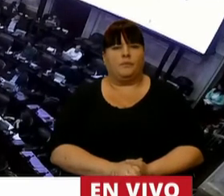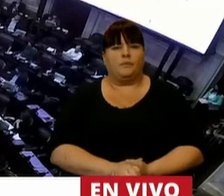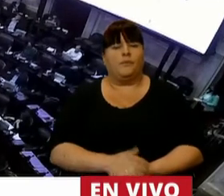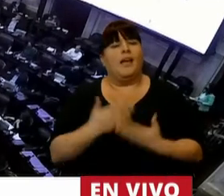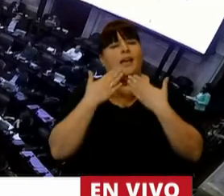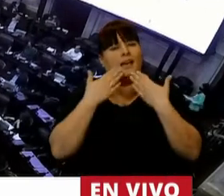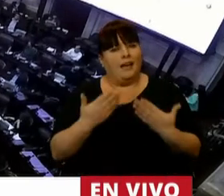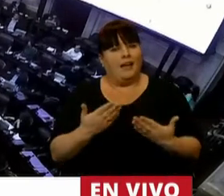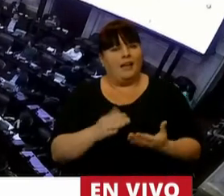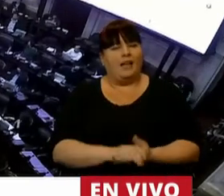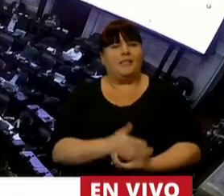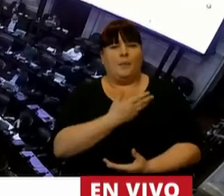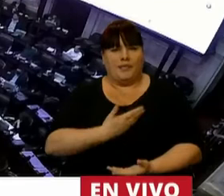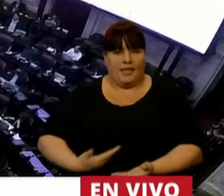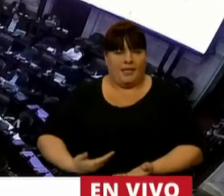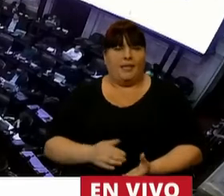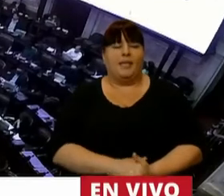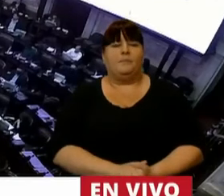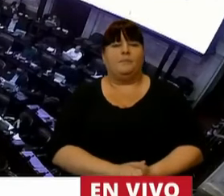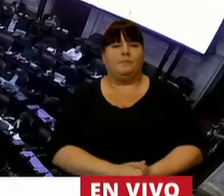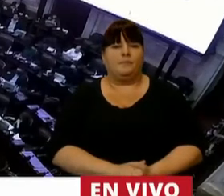Gracias, señor presidente.